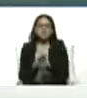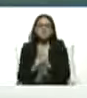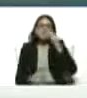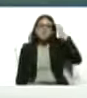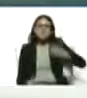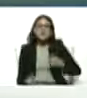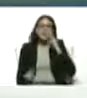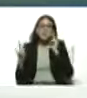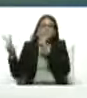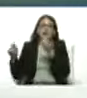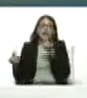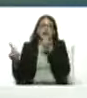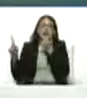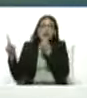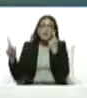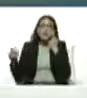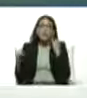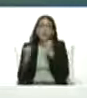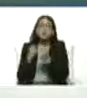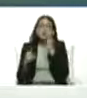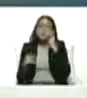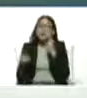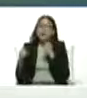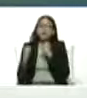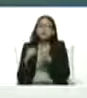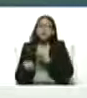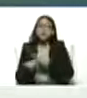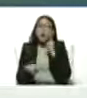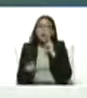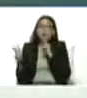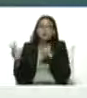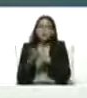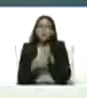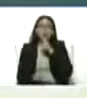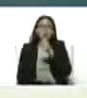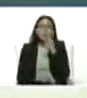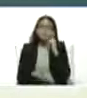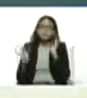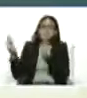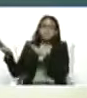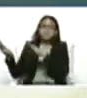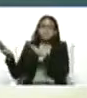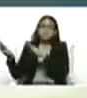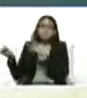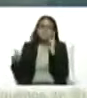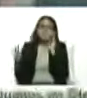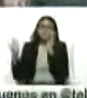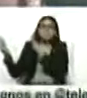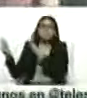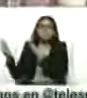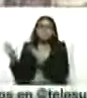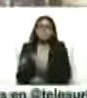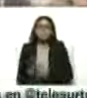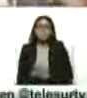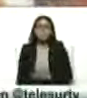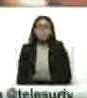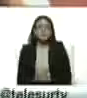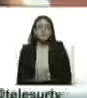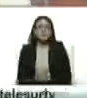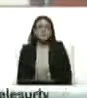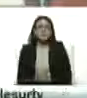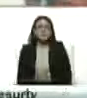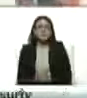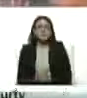general Zúñiga salió huyendo como un cobarde del Palacio Presidencial. Adelante, ponlo, adelante. Las